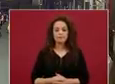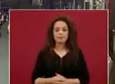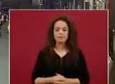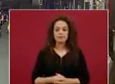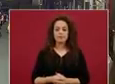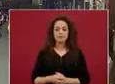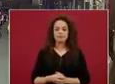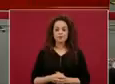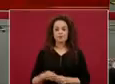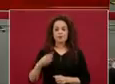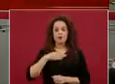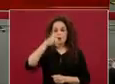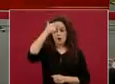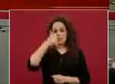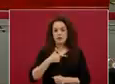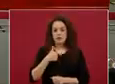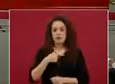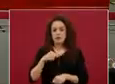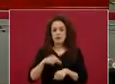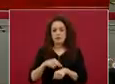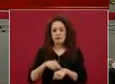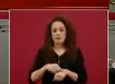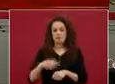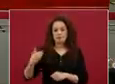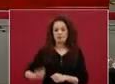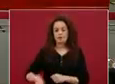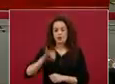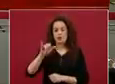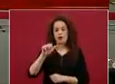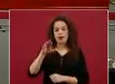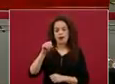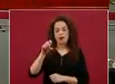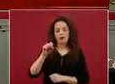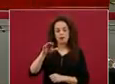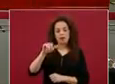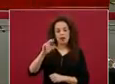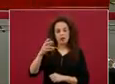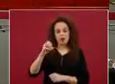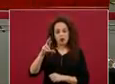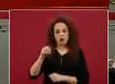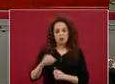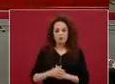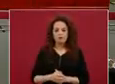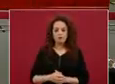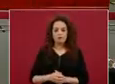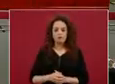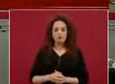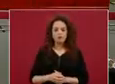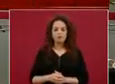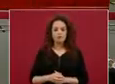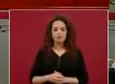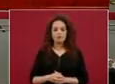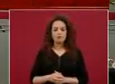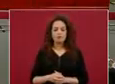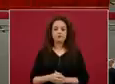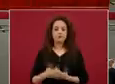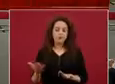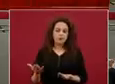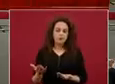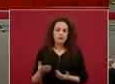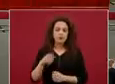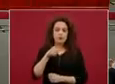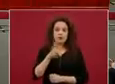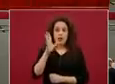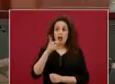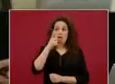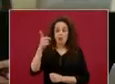favor. Buenas noches, doctor. Juan Carlos Machorro, AM de Querétaro. Doctor, ya mencionó un primer